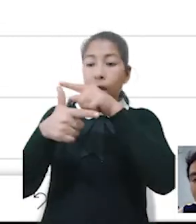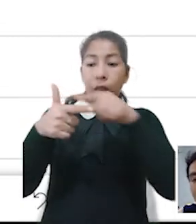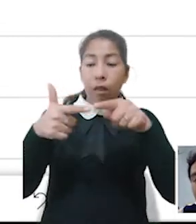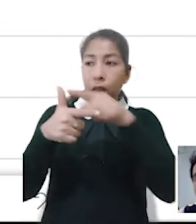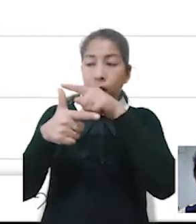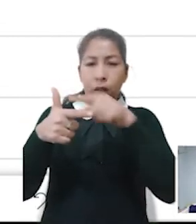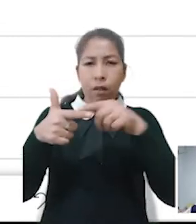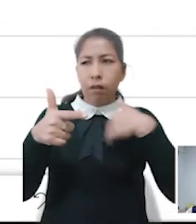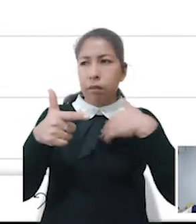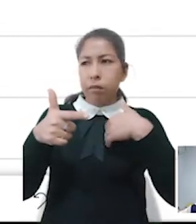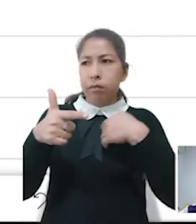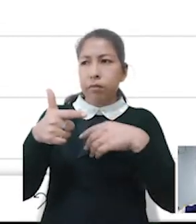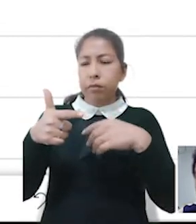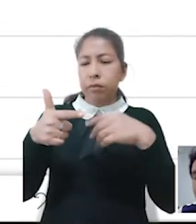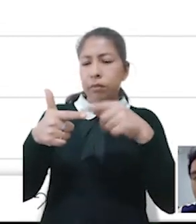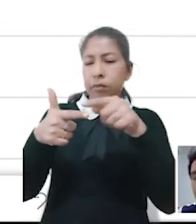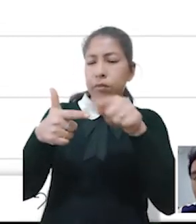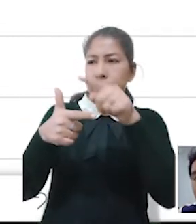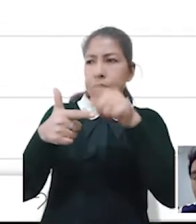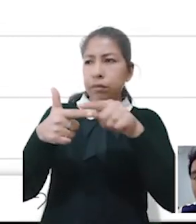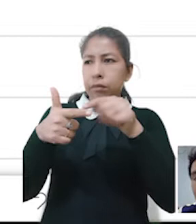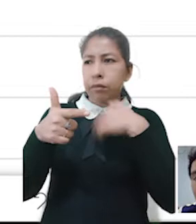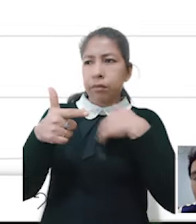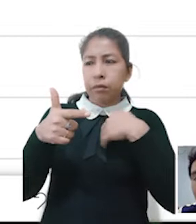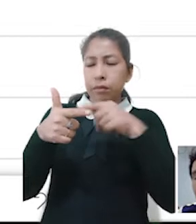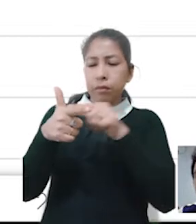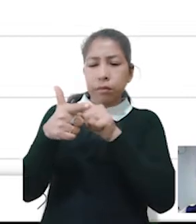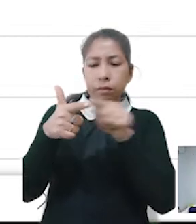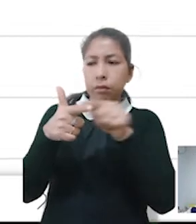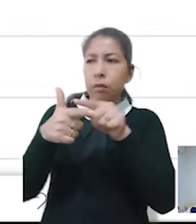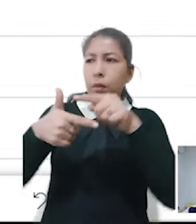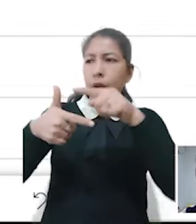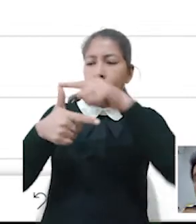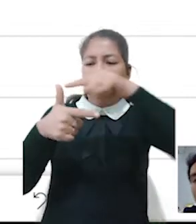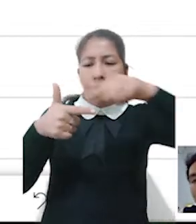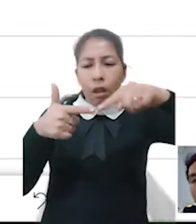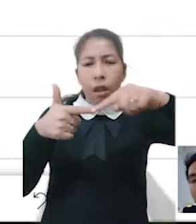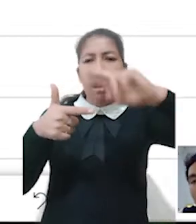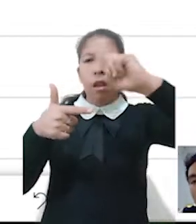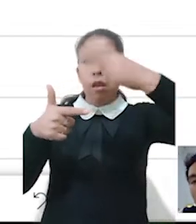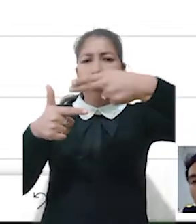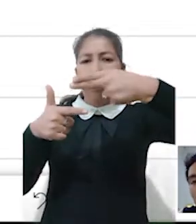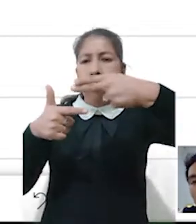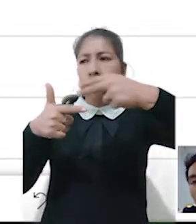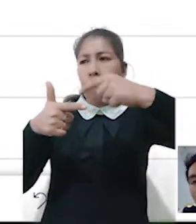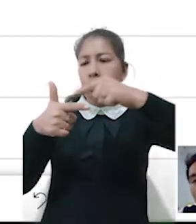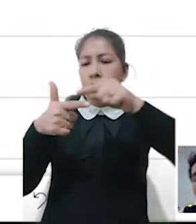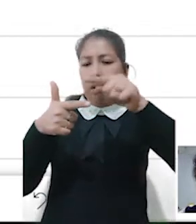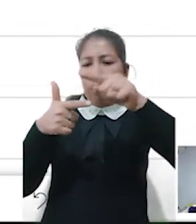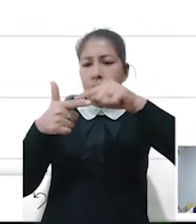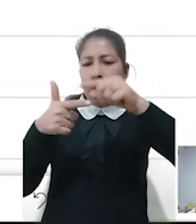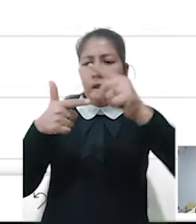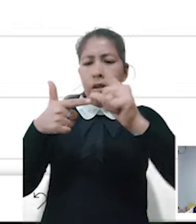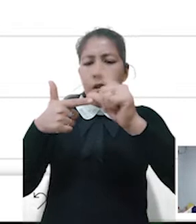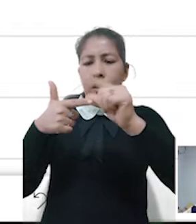la medida de uno de sus lados, en este caso la hipotenusa, ya que es el lado más largo, y la medida de uno de sus ángulos